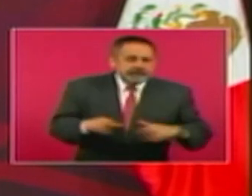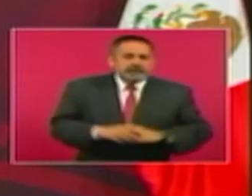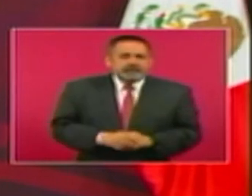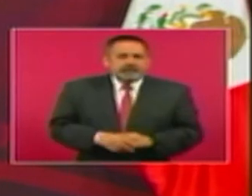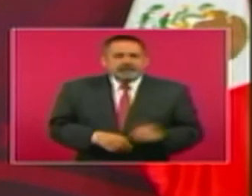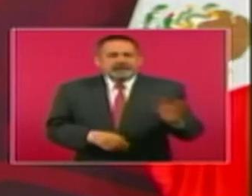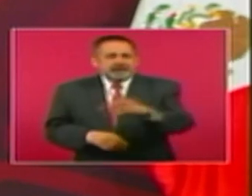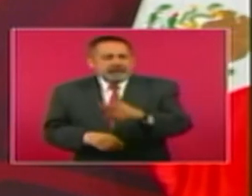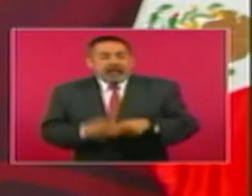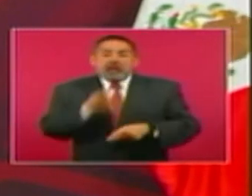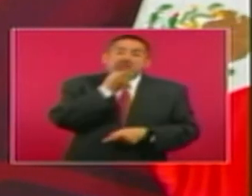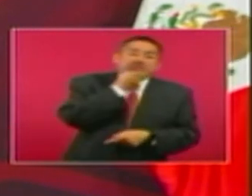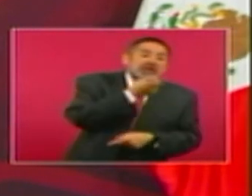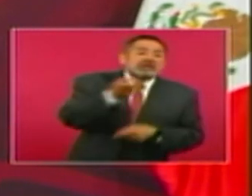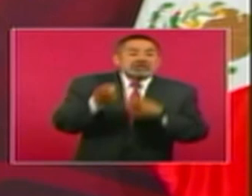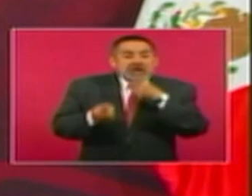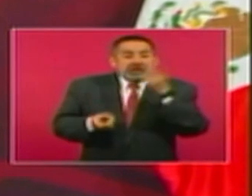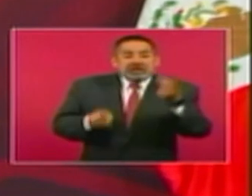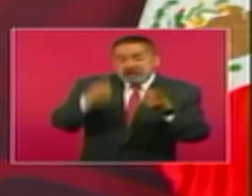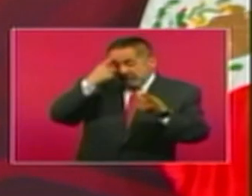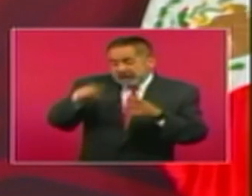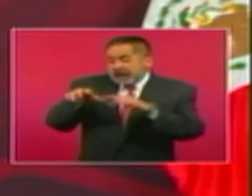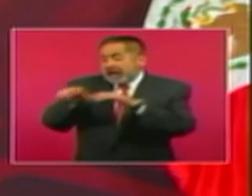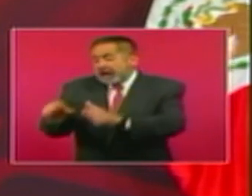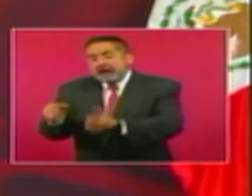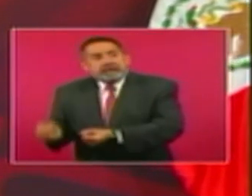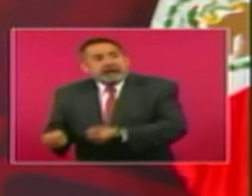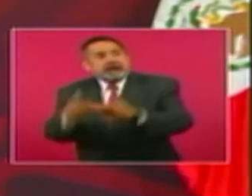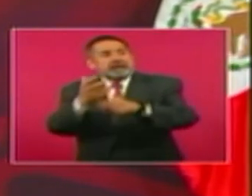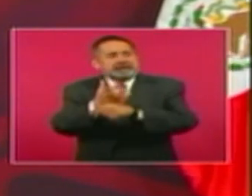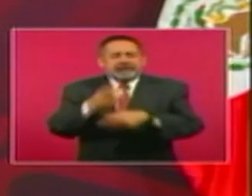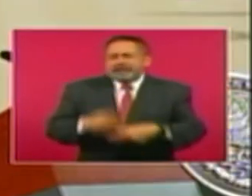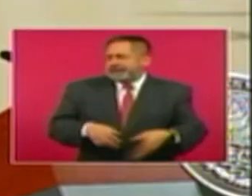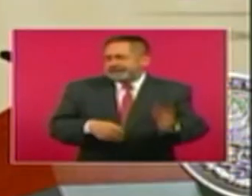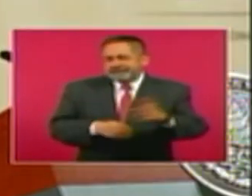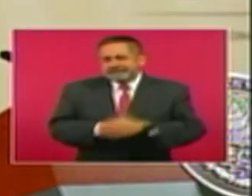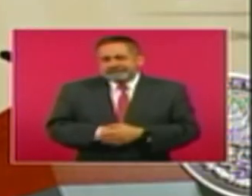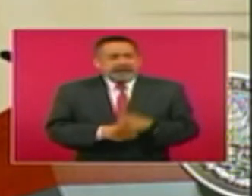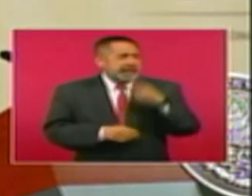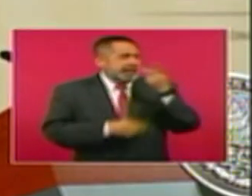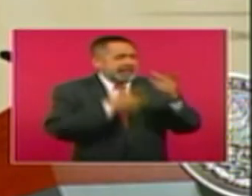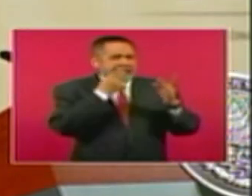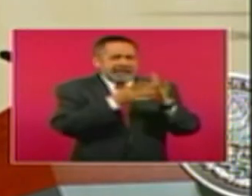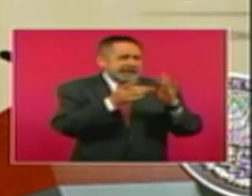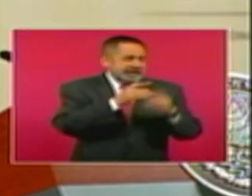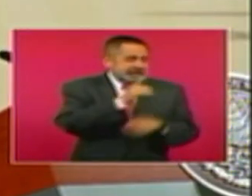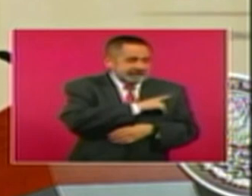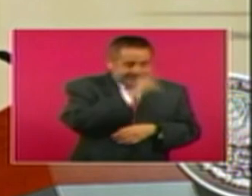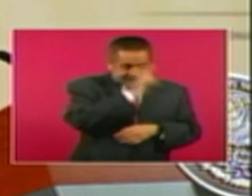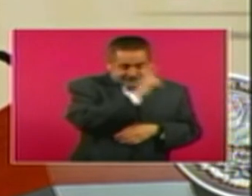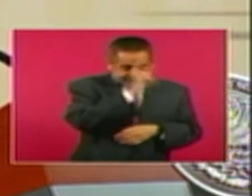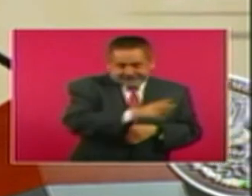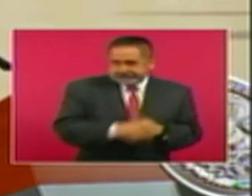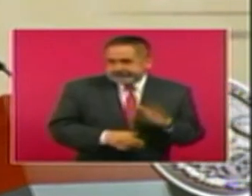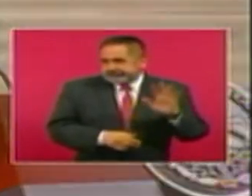lunes está planificado que comience, digamos, la cumbre de las Américas del Norte, donde no solamente está el presidente de